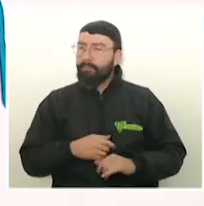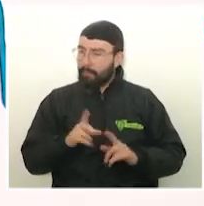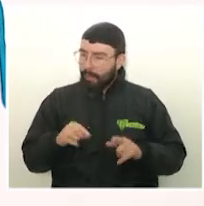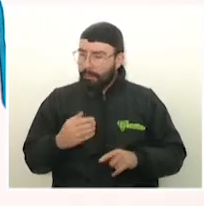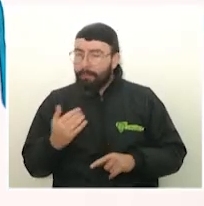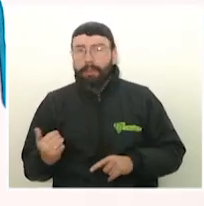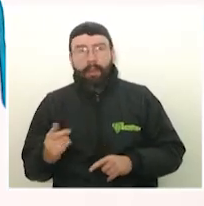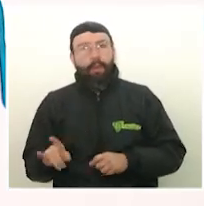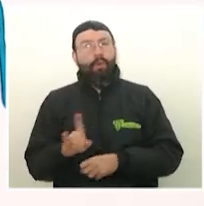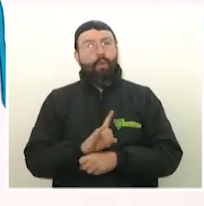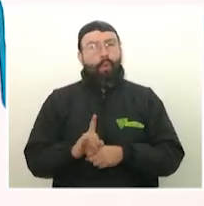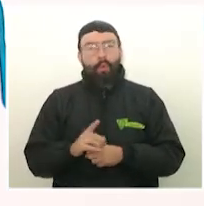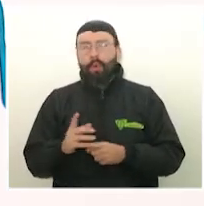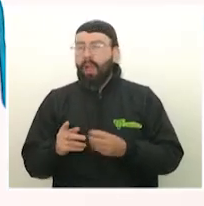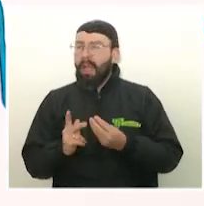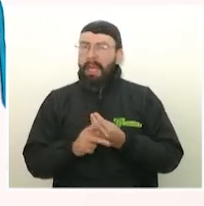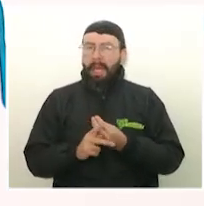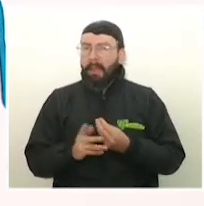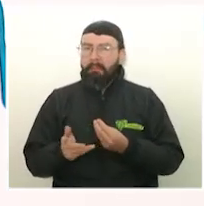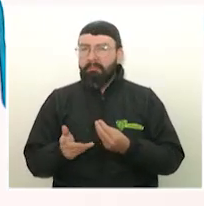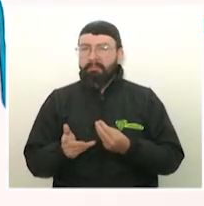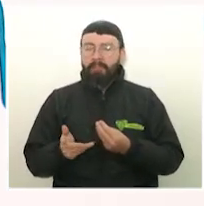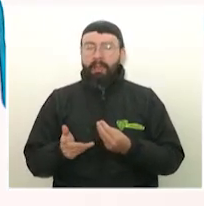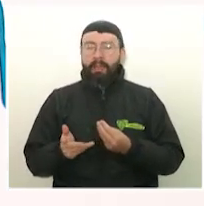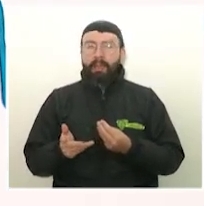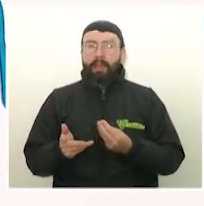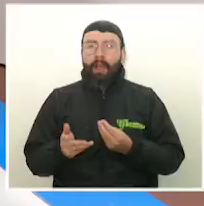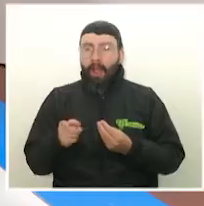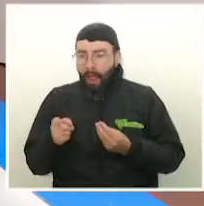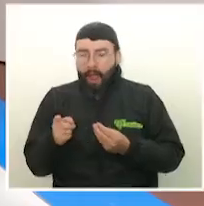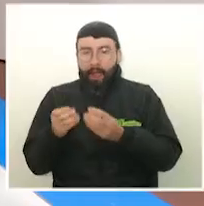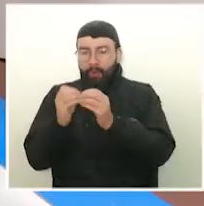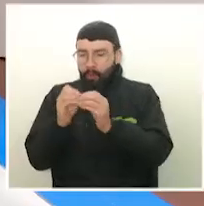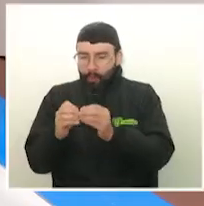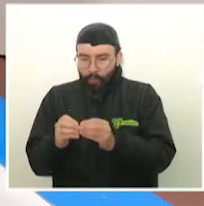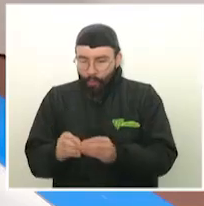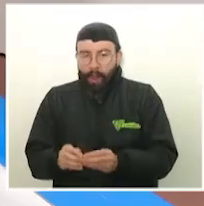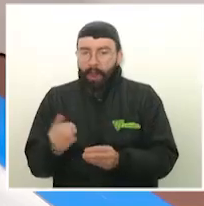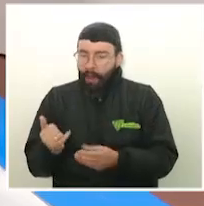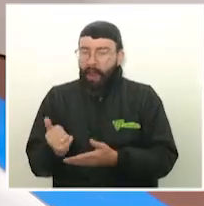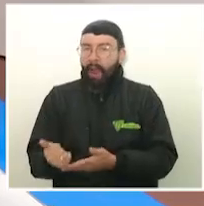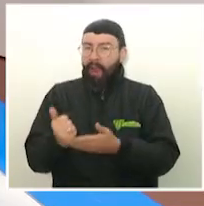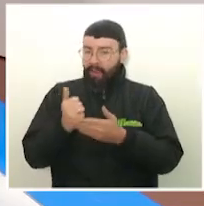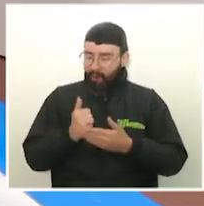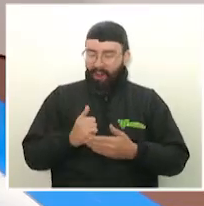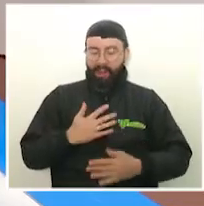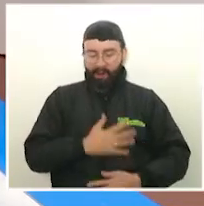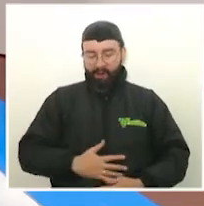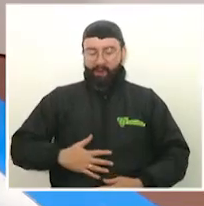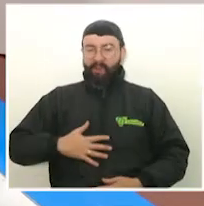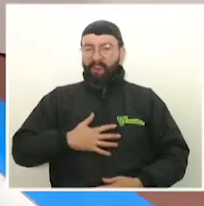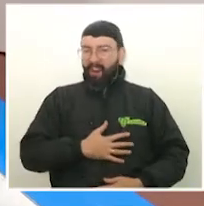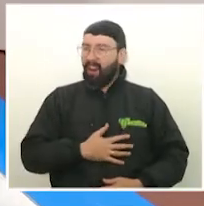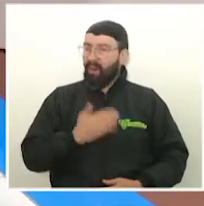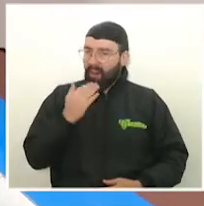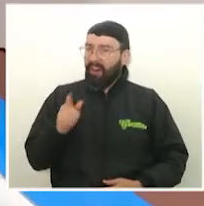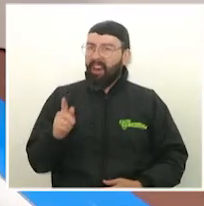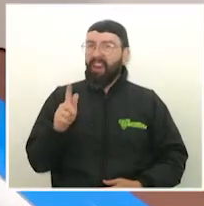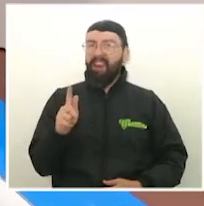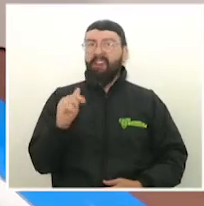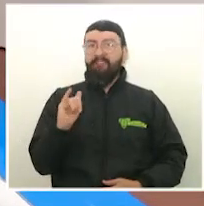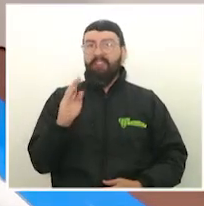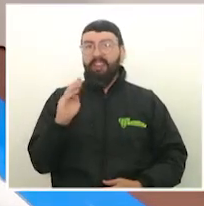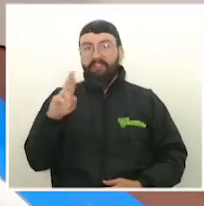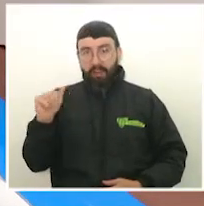utilizar herramientas para hacer productos, padre, que nos ayuden a nuestro tracto digestivo, como es la fibra tan importante